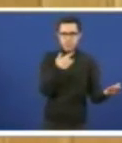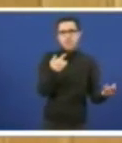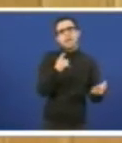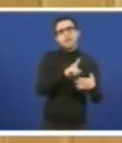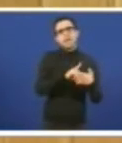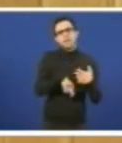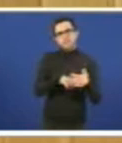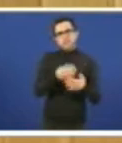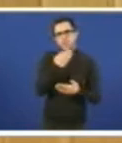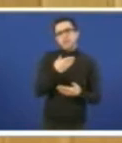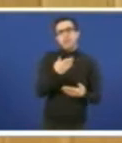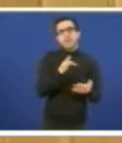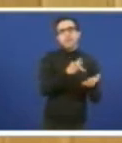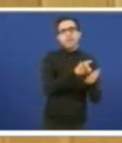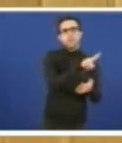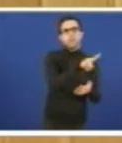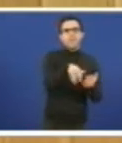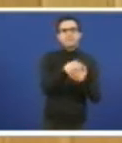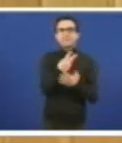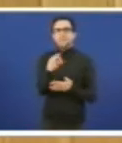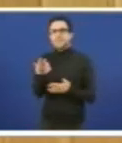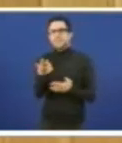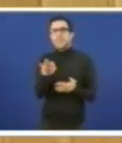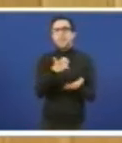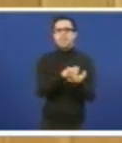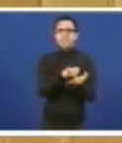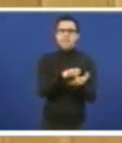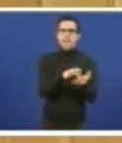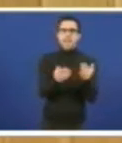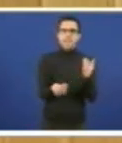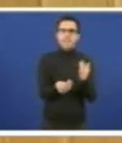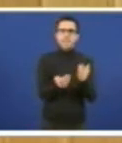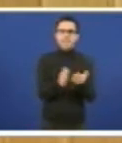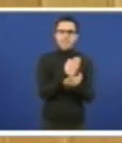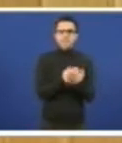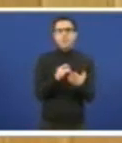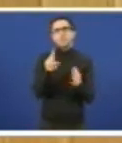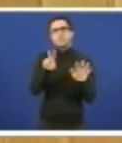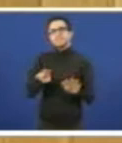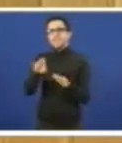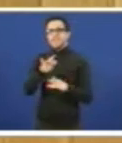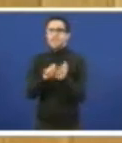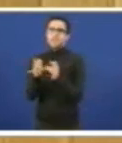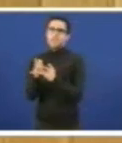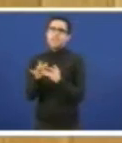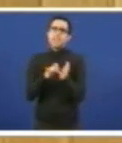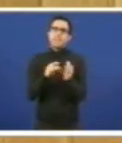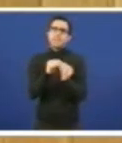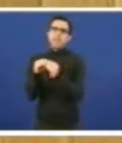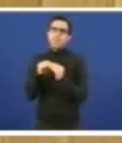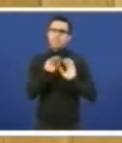30, o Día do Libro. Do 7 de abril, o Día Mundial da Saúde. O 9 de maio, o Día de